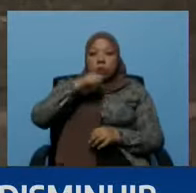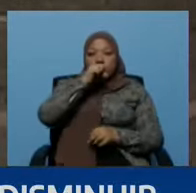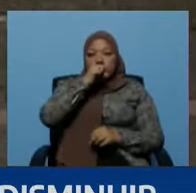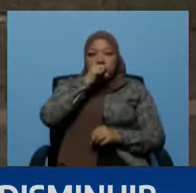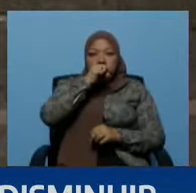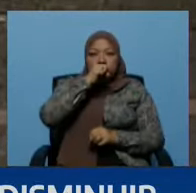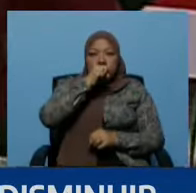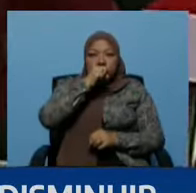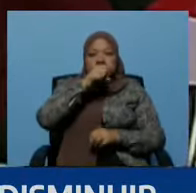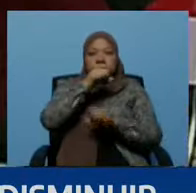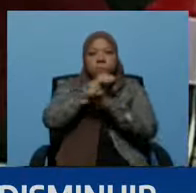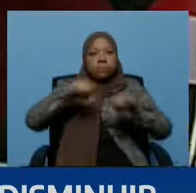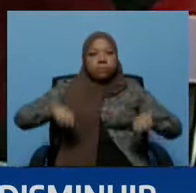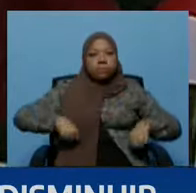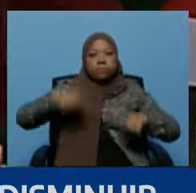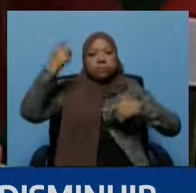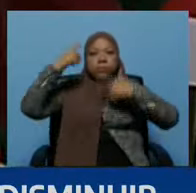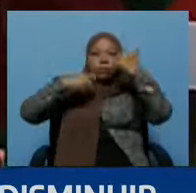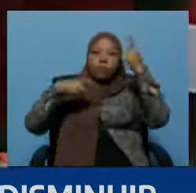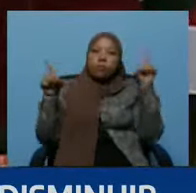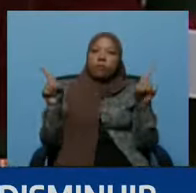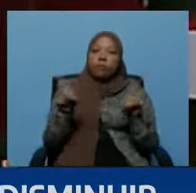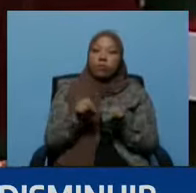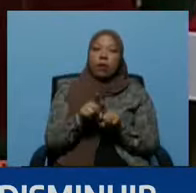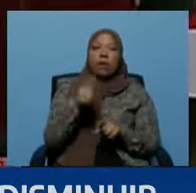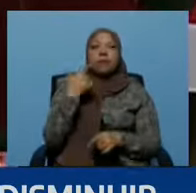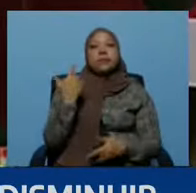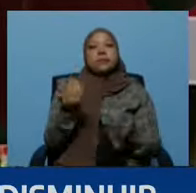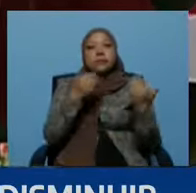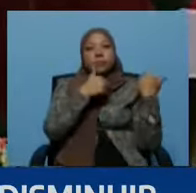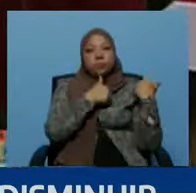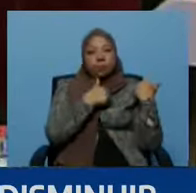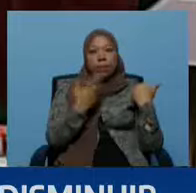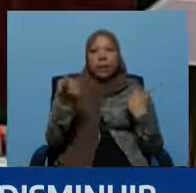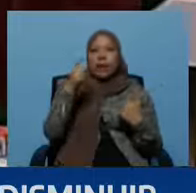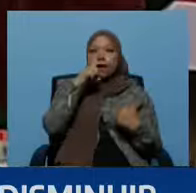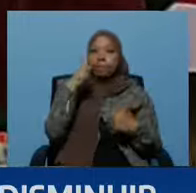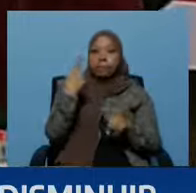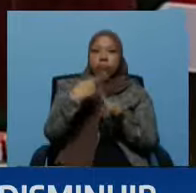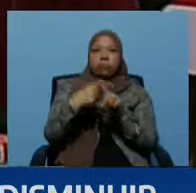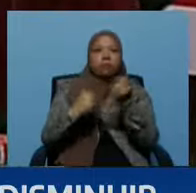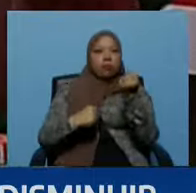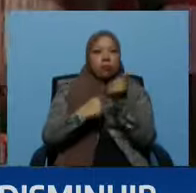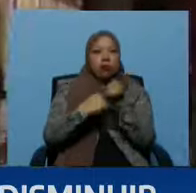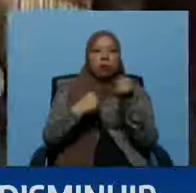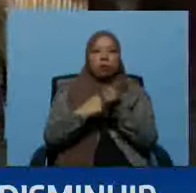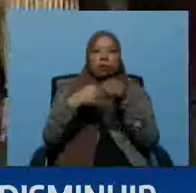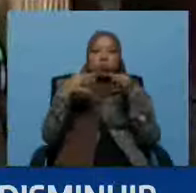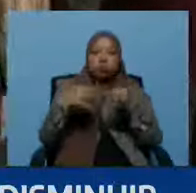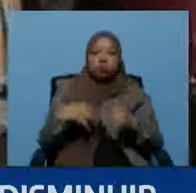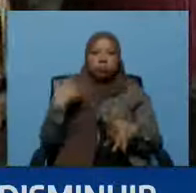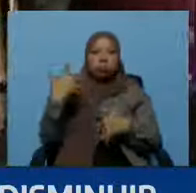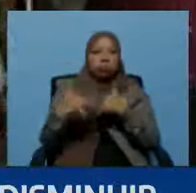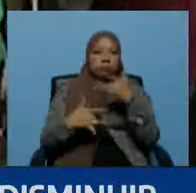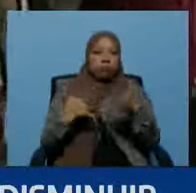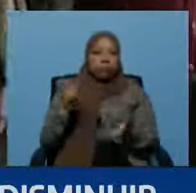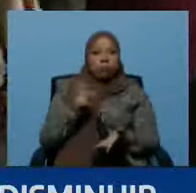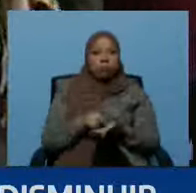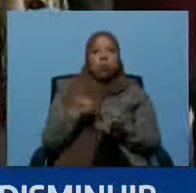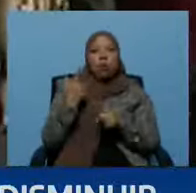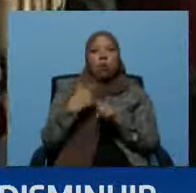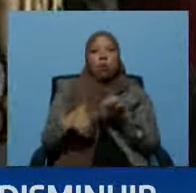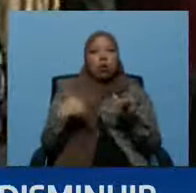Padrino López, y nuestro comandante general, hemos alcanzado los máximos niveles de apresto operacional y